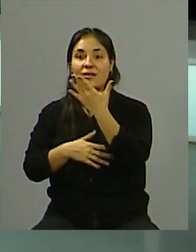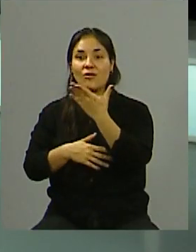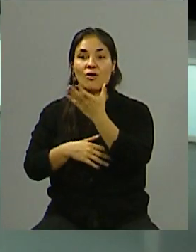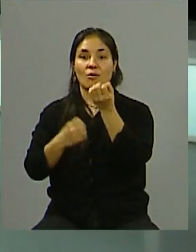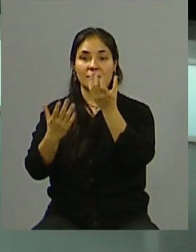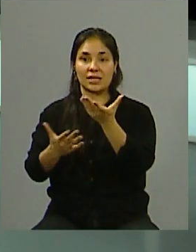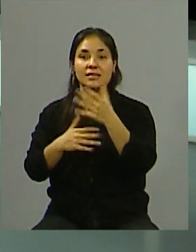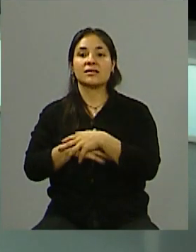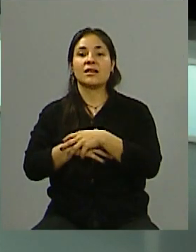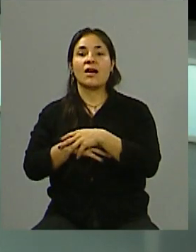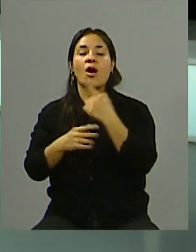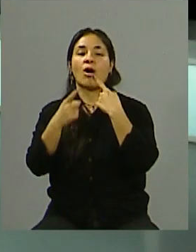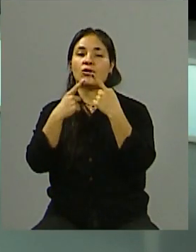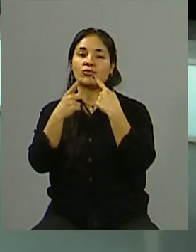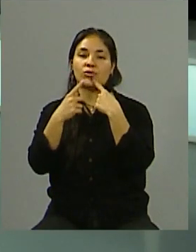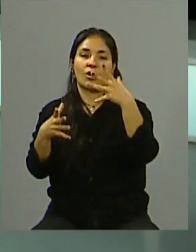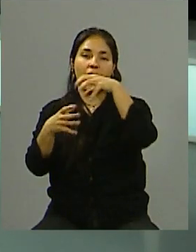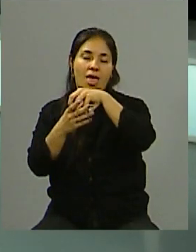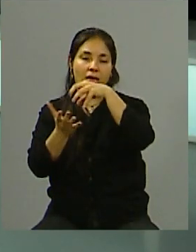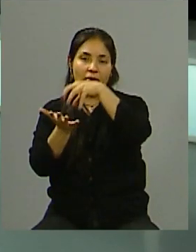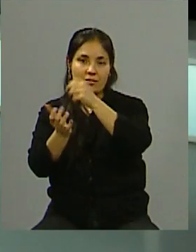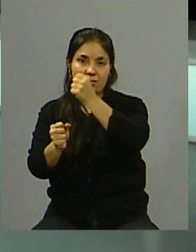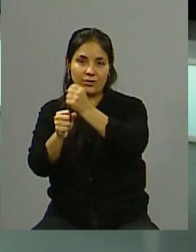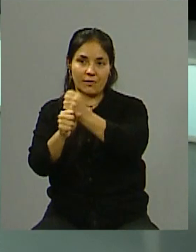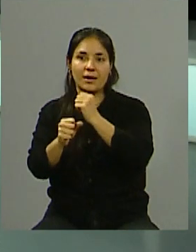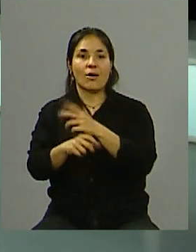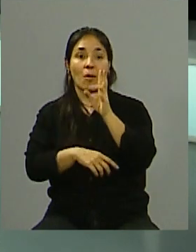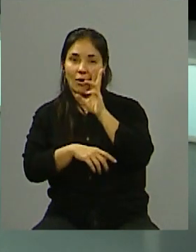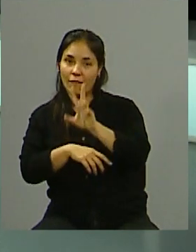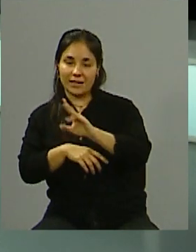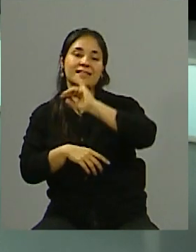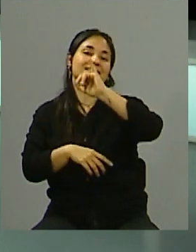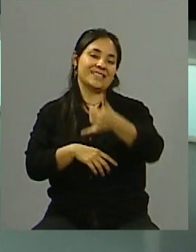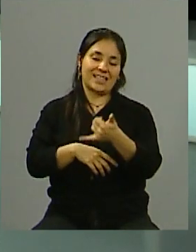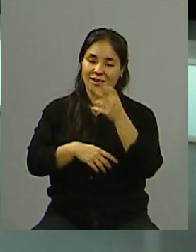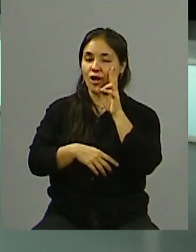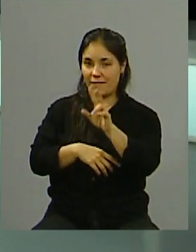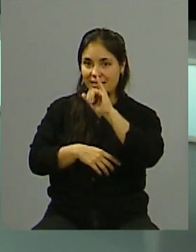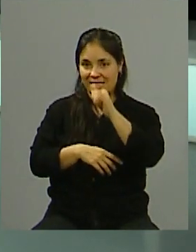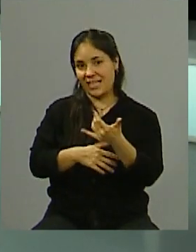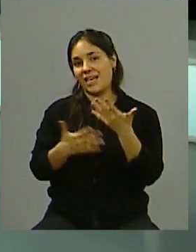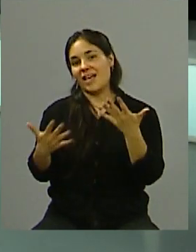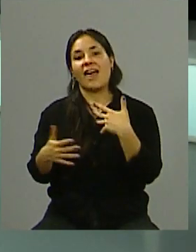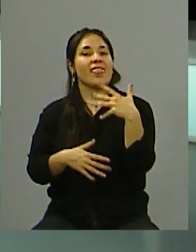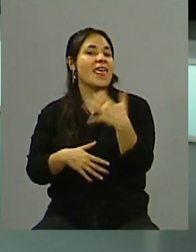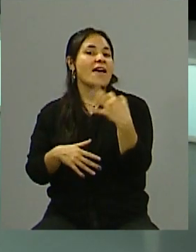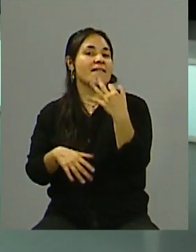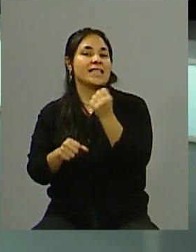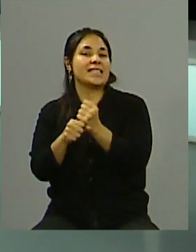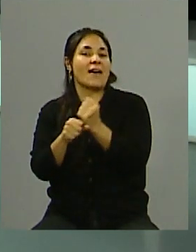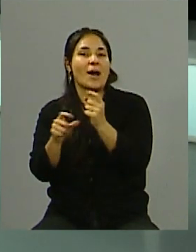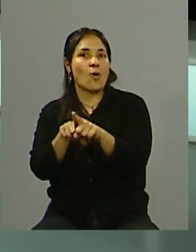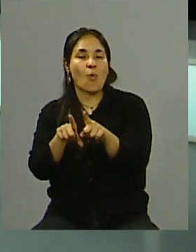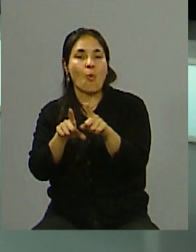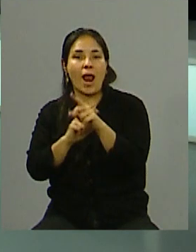gracias por visitarnos nuevamente. Bueno, lo viste, sí, claramente. Sí, lo vi. Era tarea, ¿no? Para, sí. Bueno,